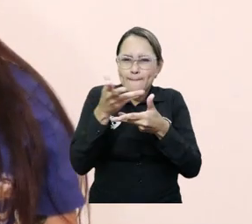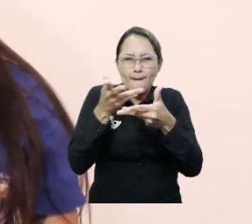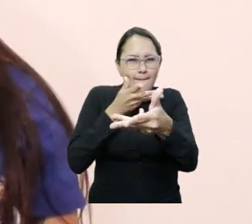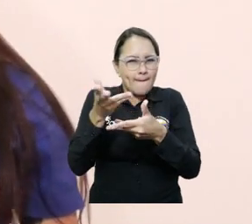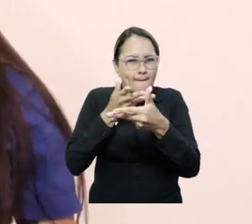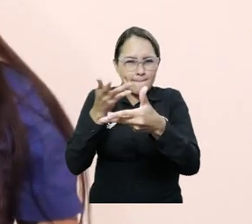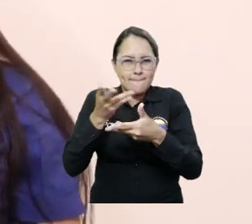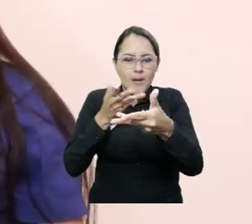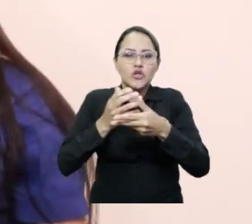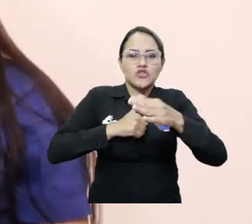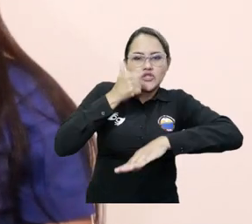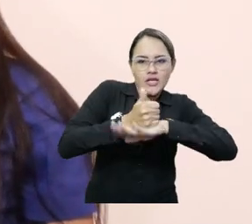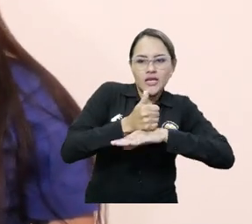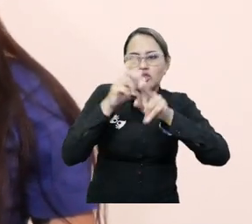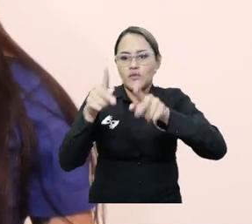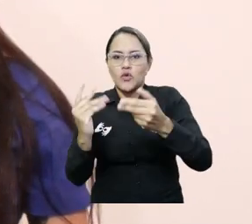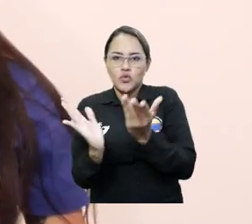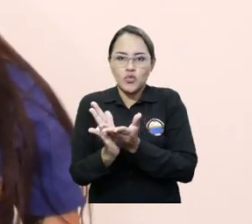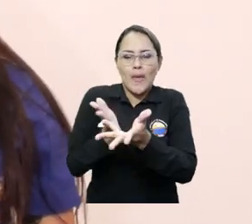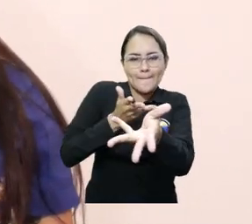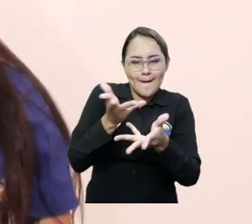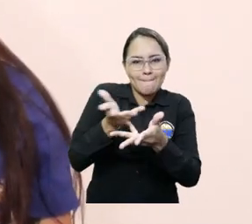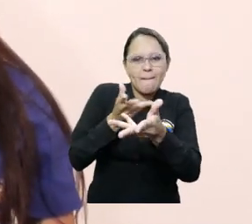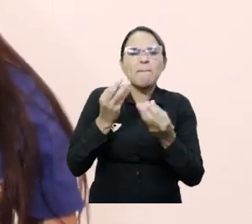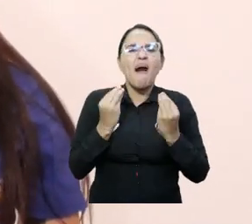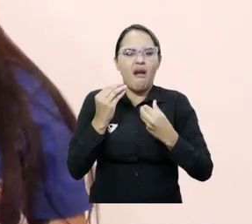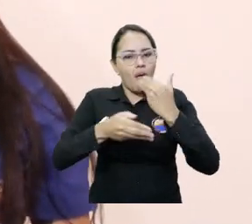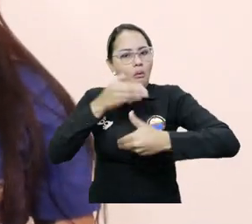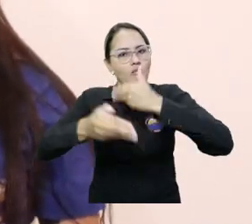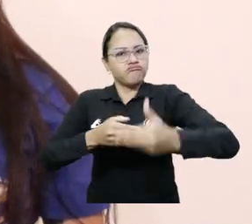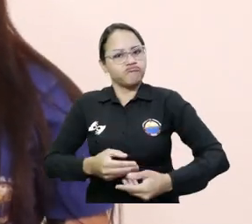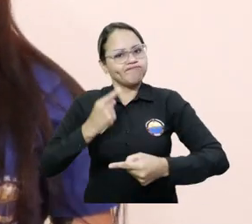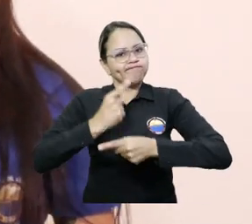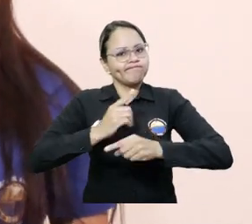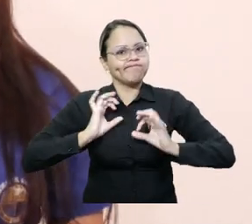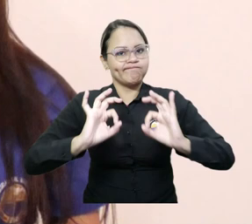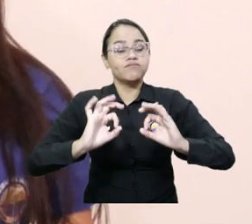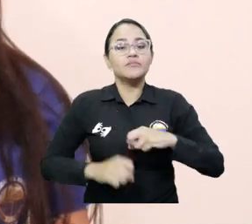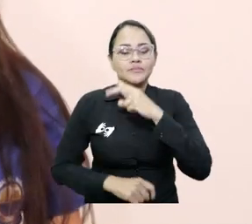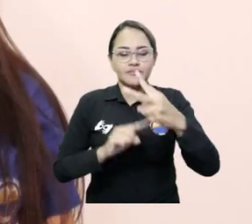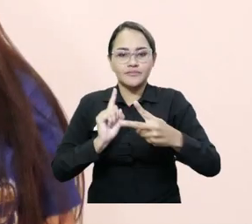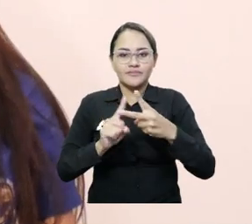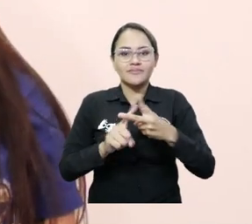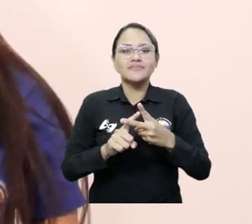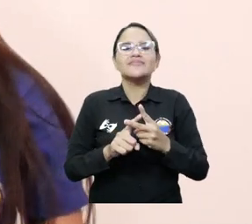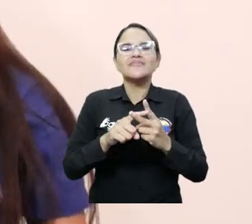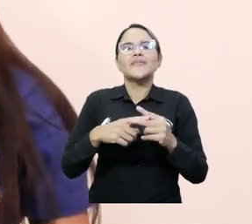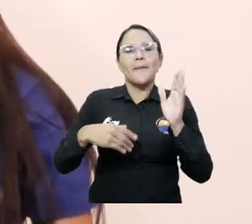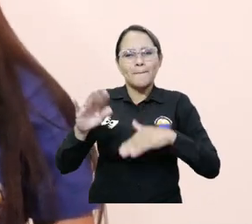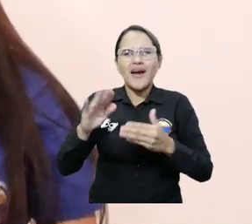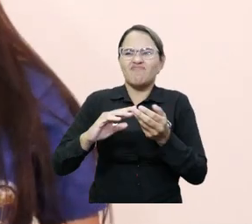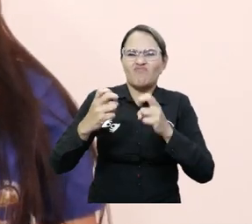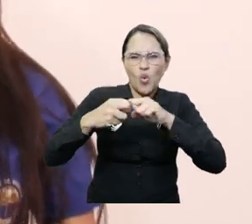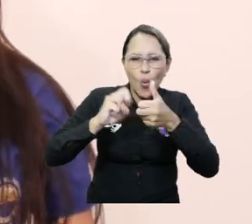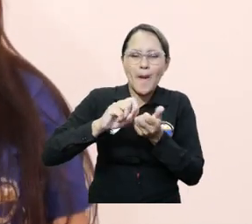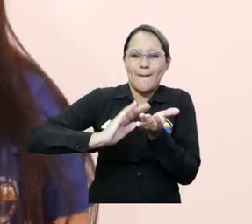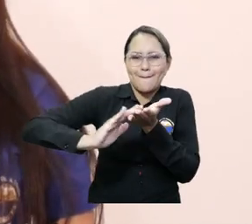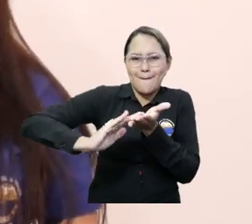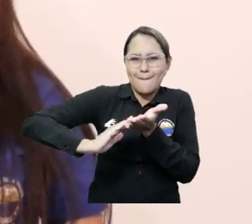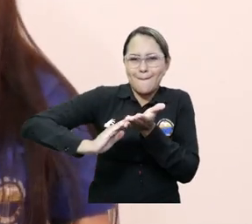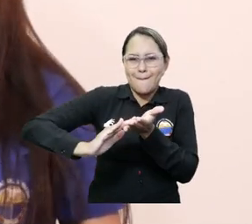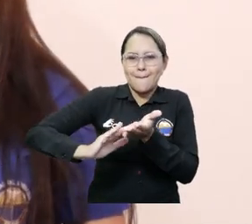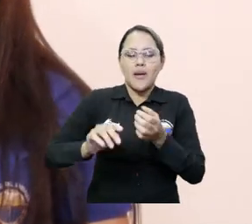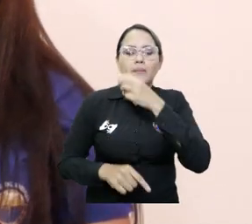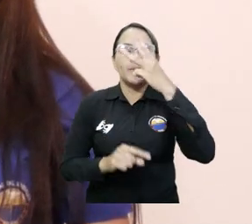asertiva de nuestros directivos hacia estudiantes para que los procesos se den de manera más amena. Segundo, la resolución constante de conflictos presentados en el